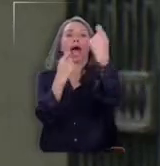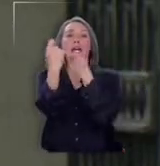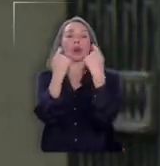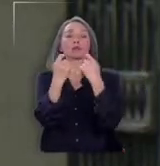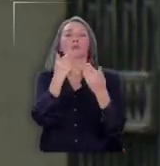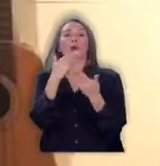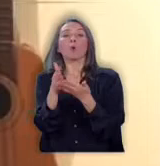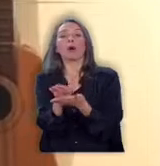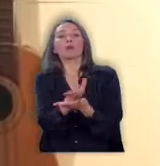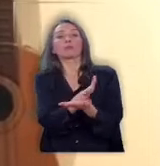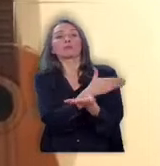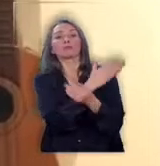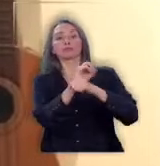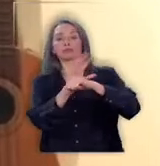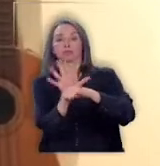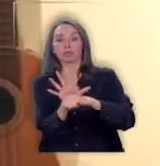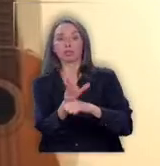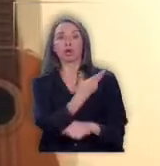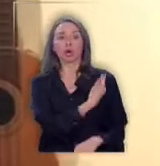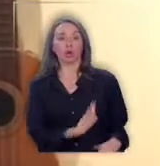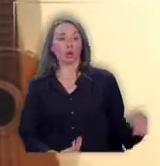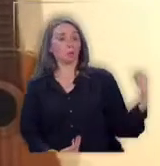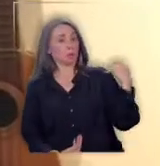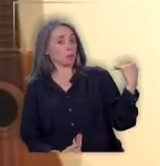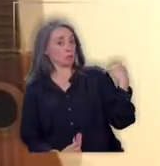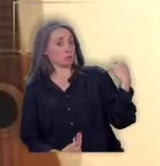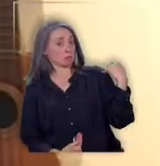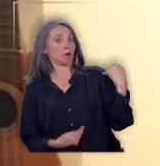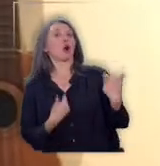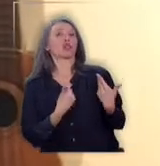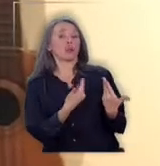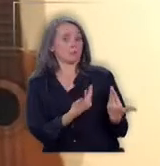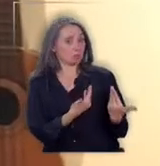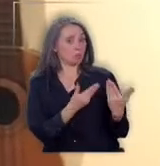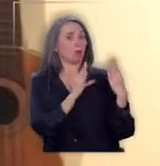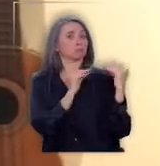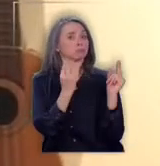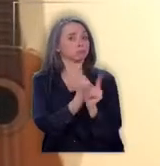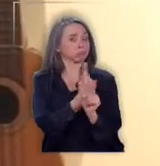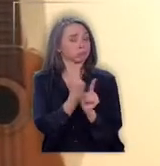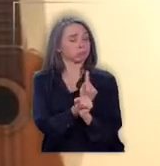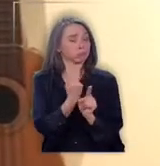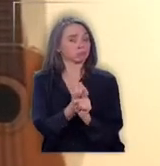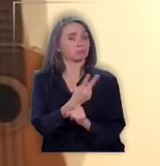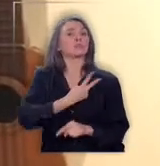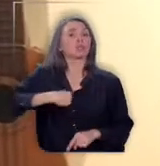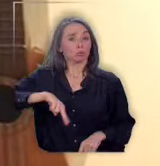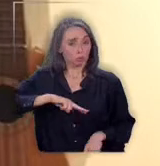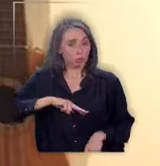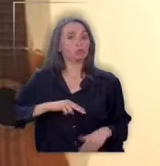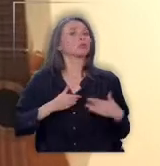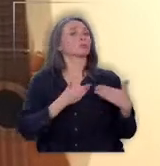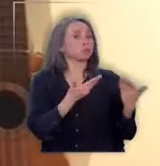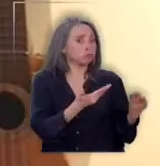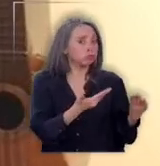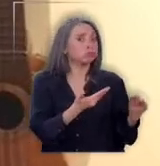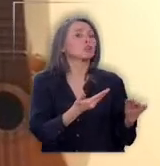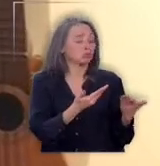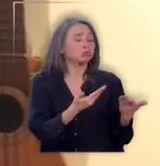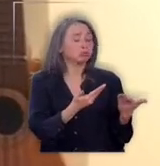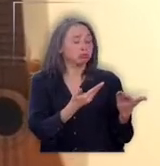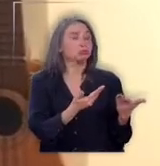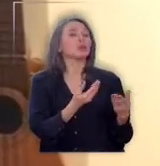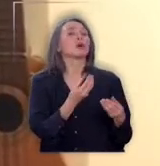vaya pasando el gobierno nos invitó a un diálogo donde hemos concurrido de buena fe